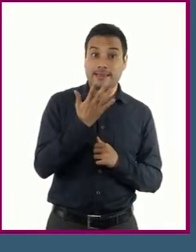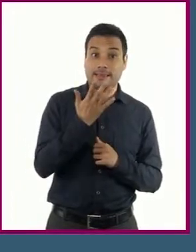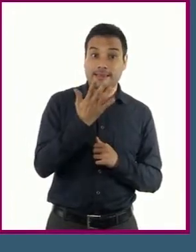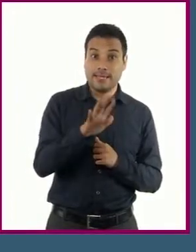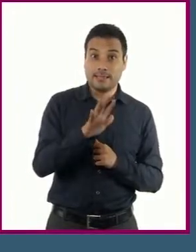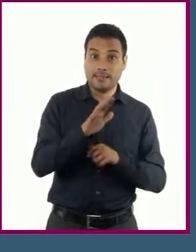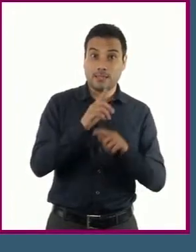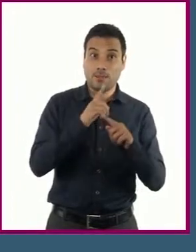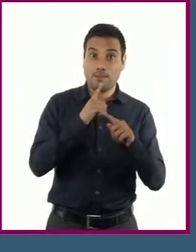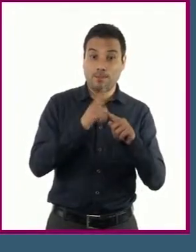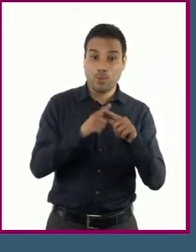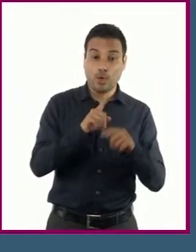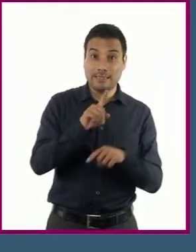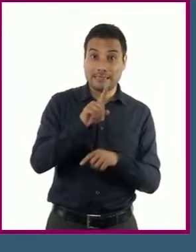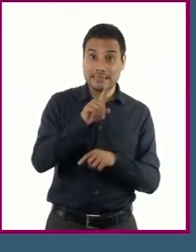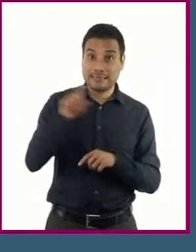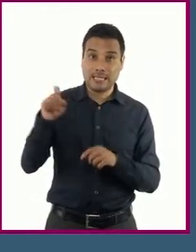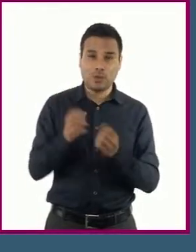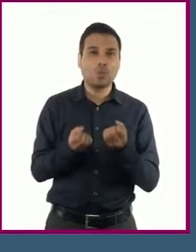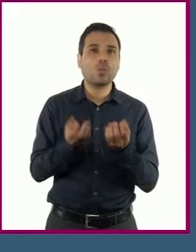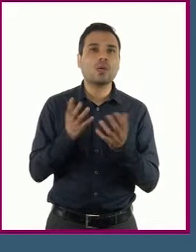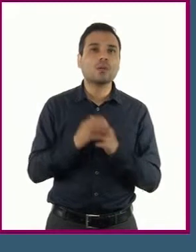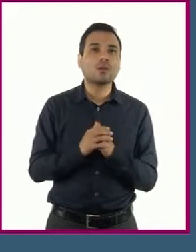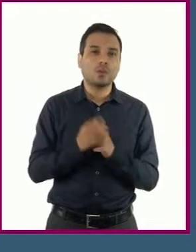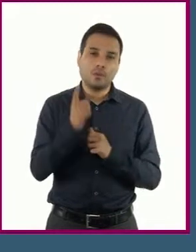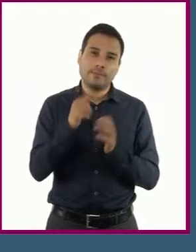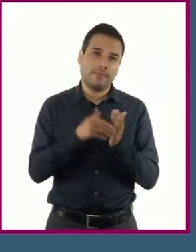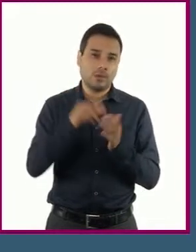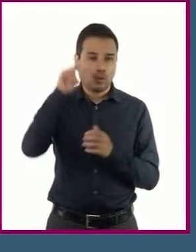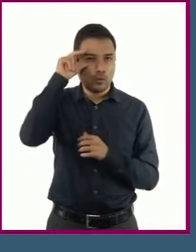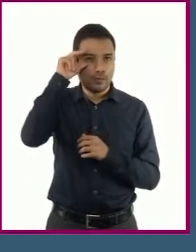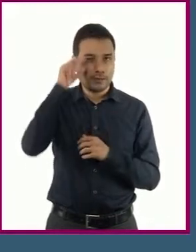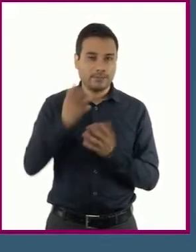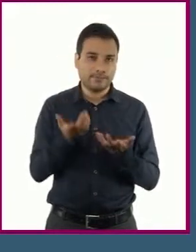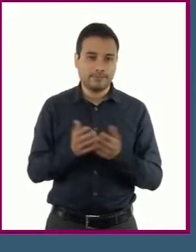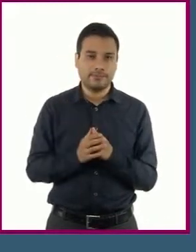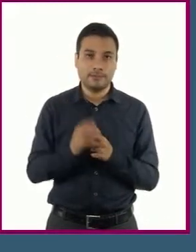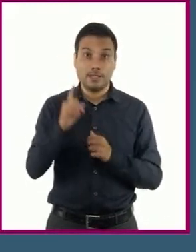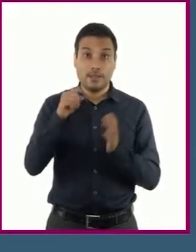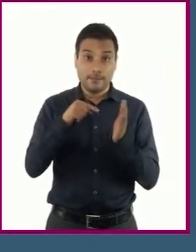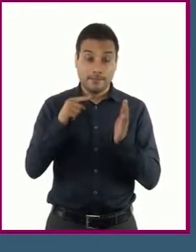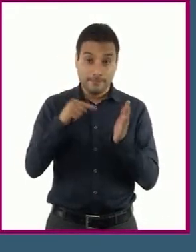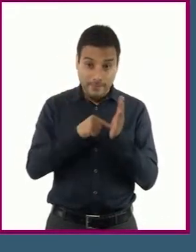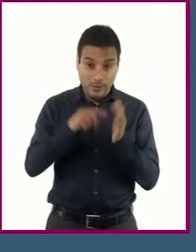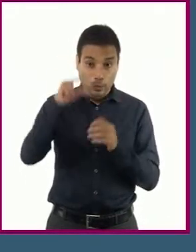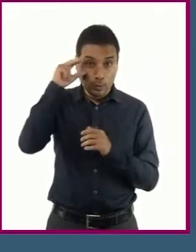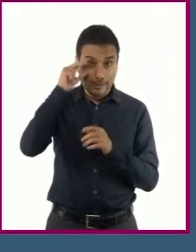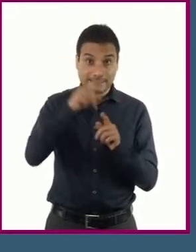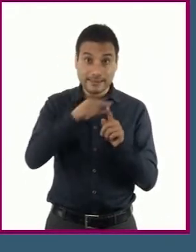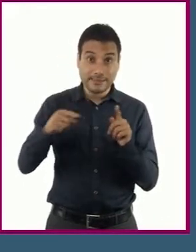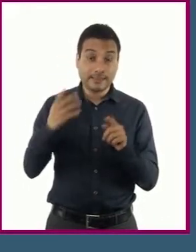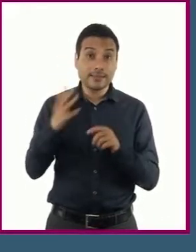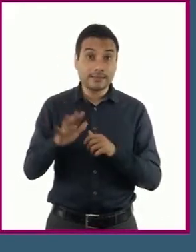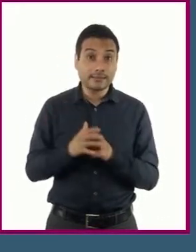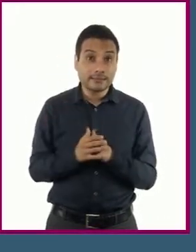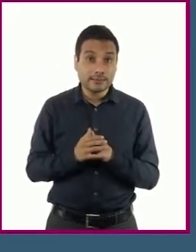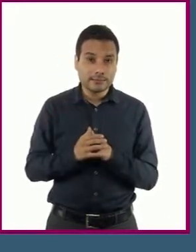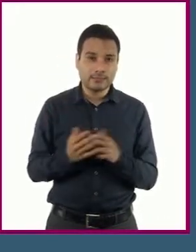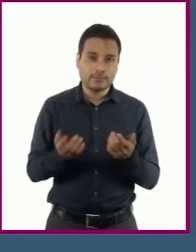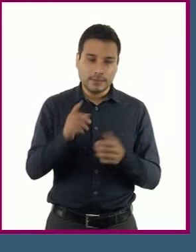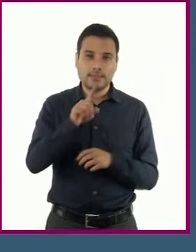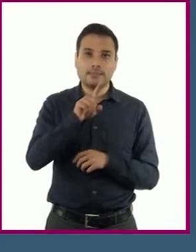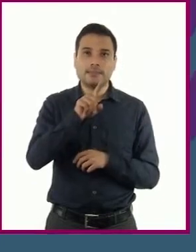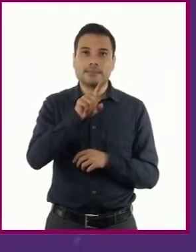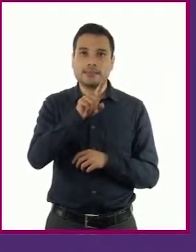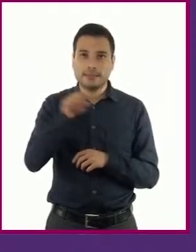en cada paquete son igual a 1000 uvas, por lo que 1000 uvas entre 10 es igual a 100 decenas